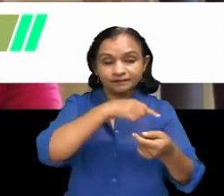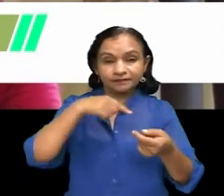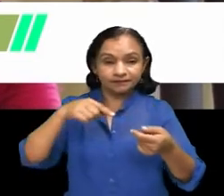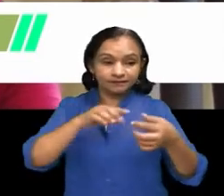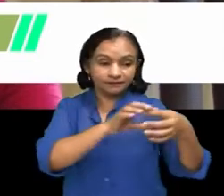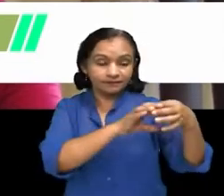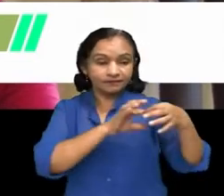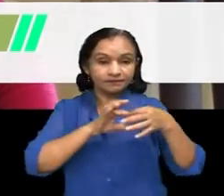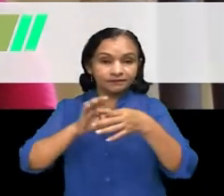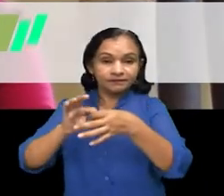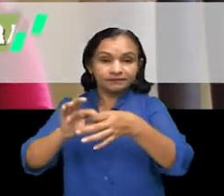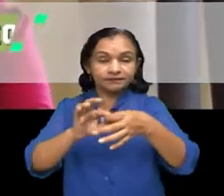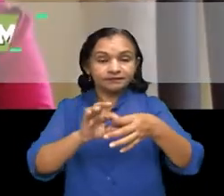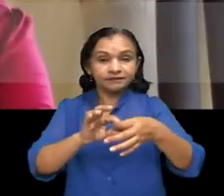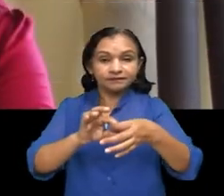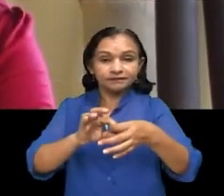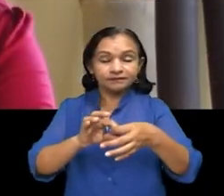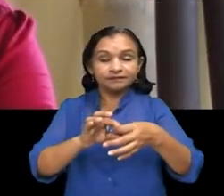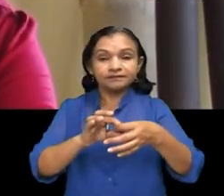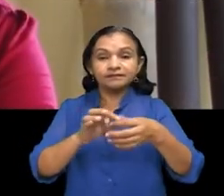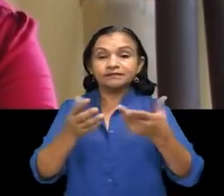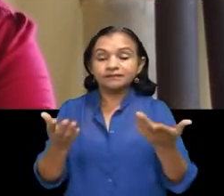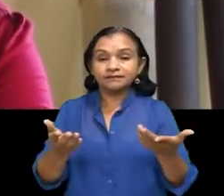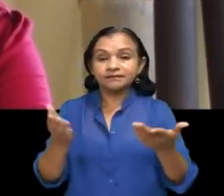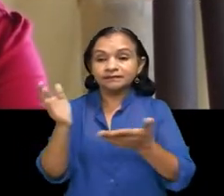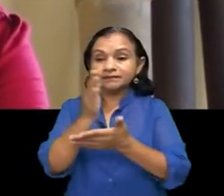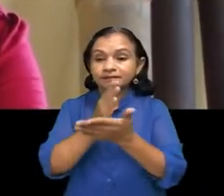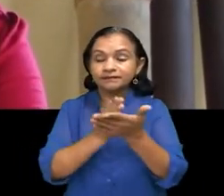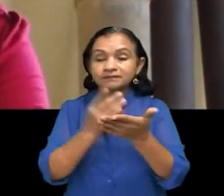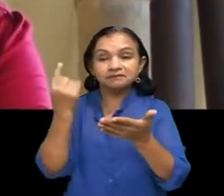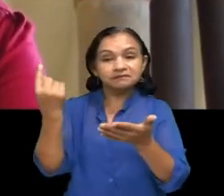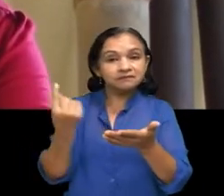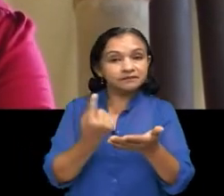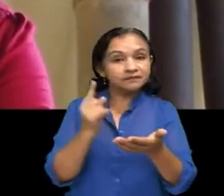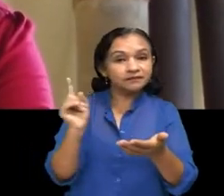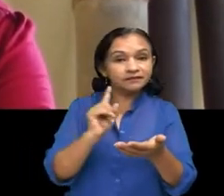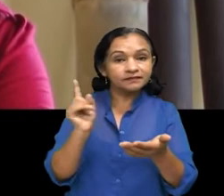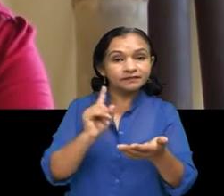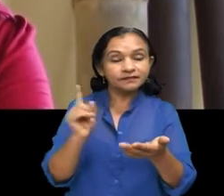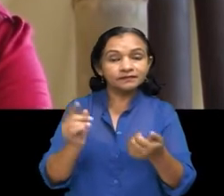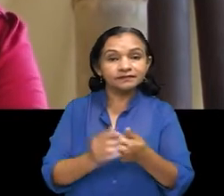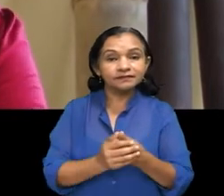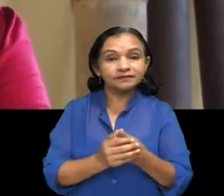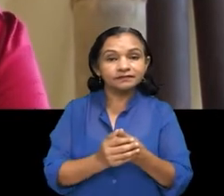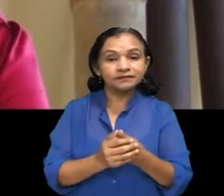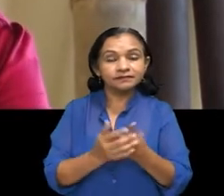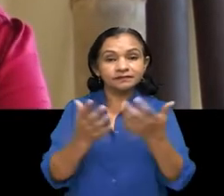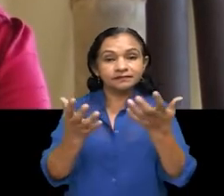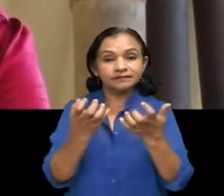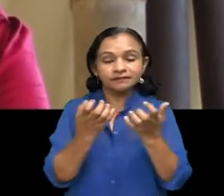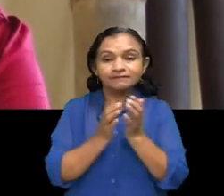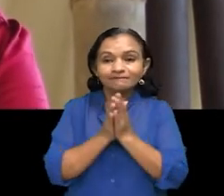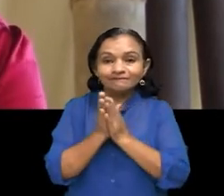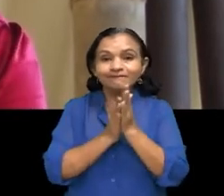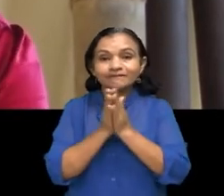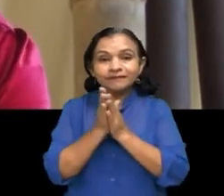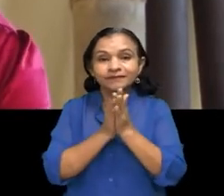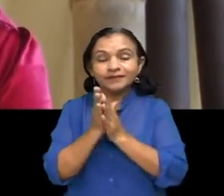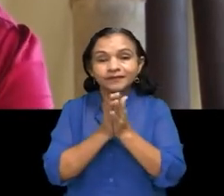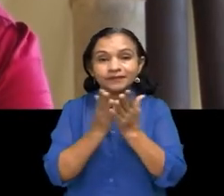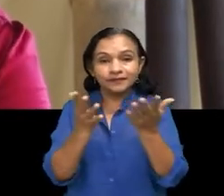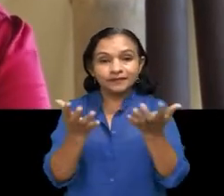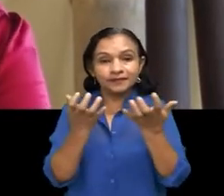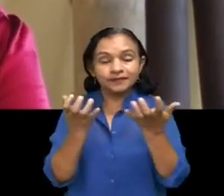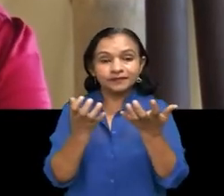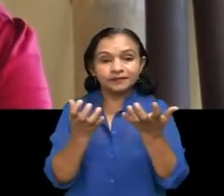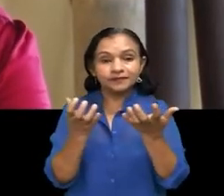que estamos ahorita totalmente presentes y algunos que no están, estamos incentivando y